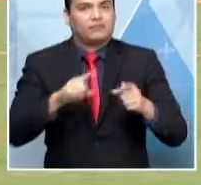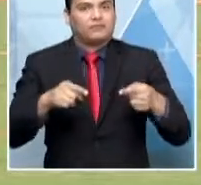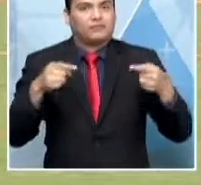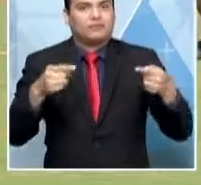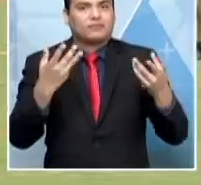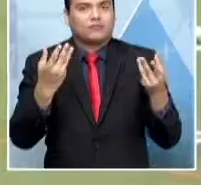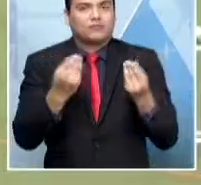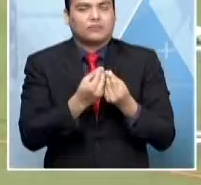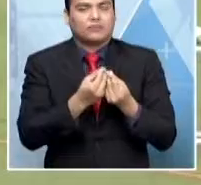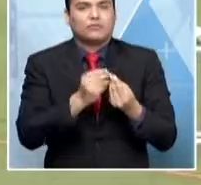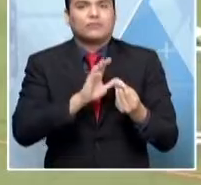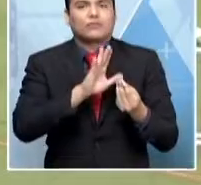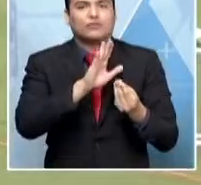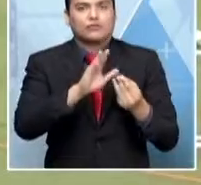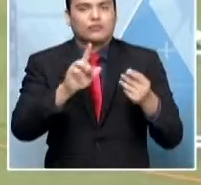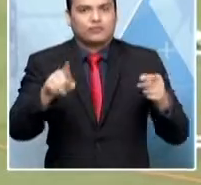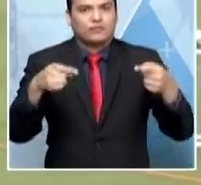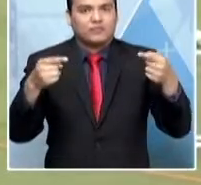a los Motilones.